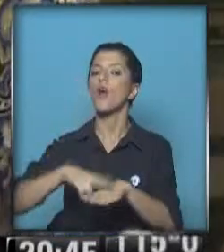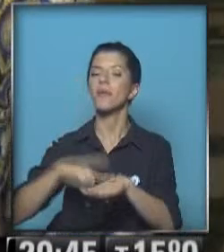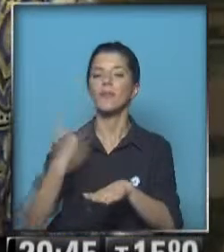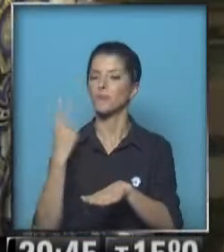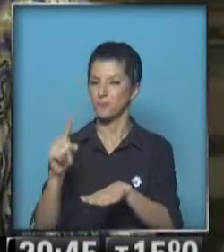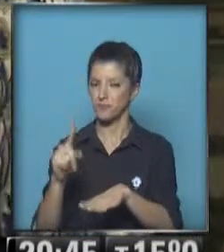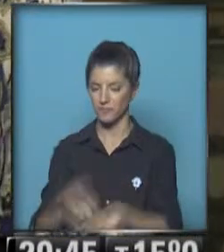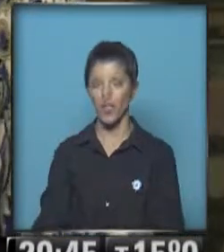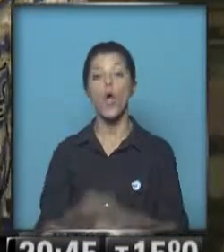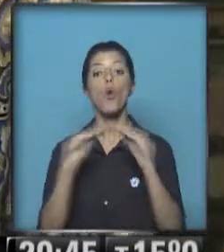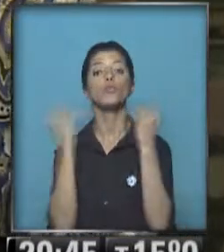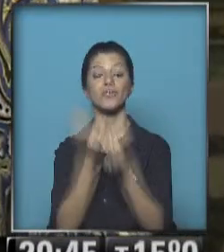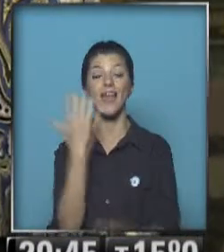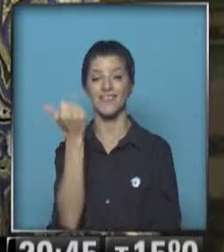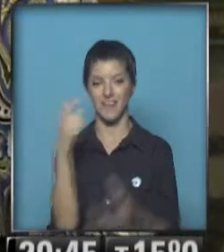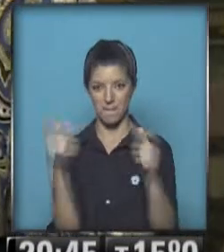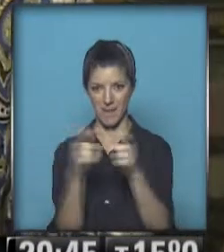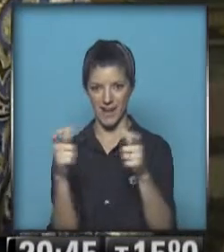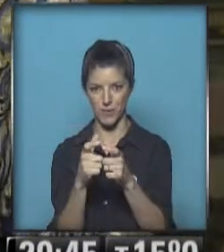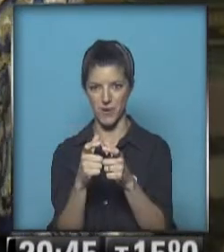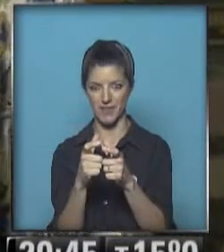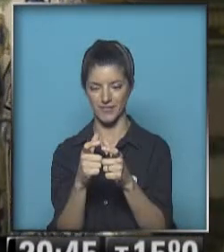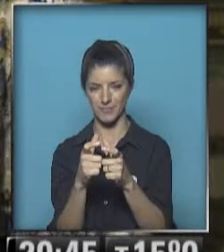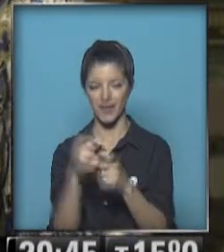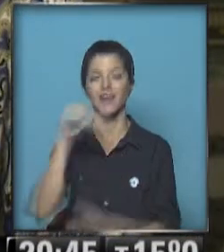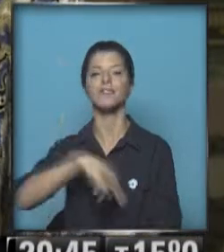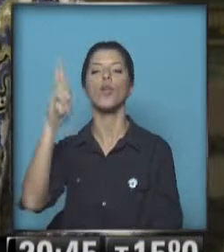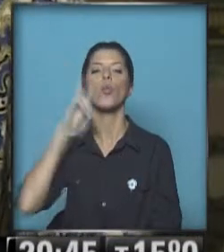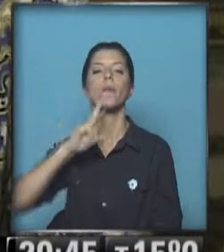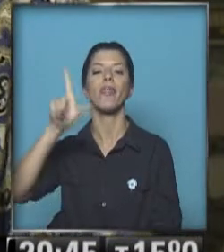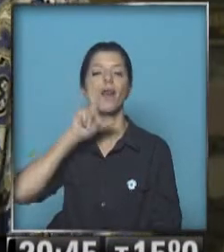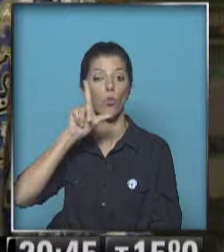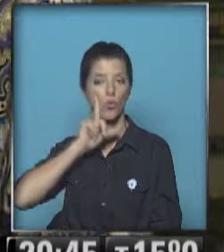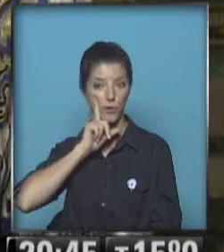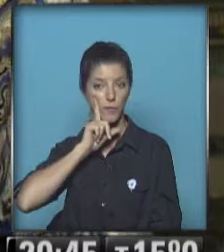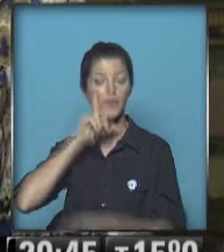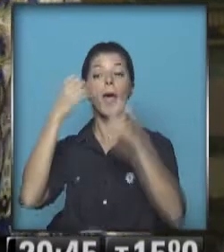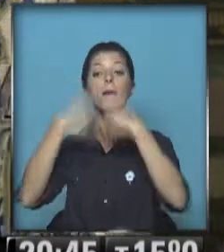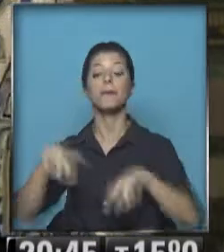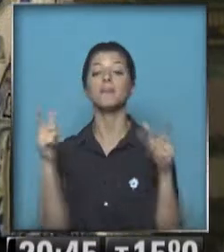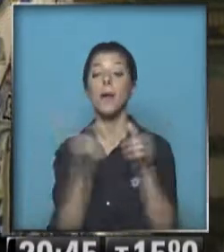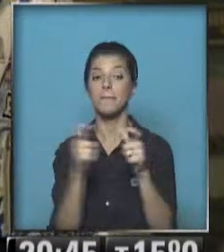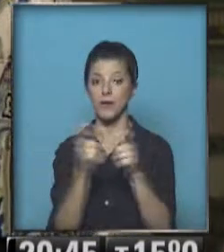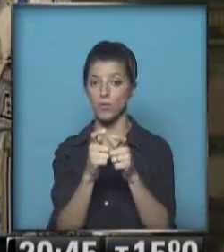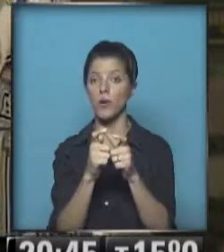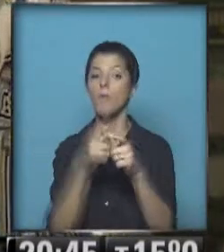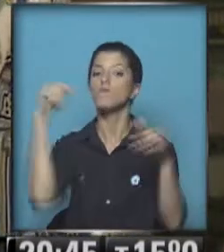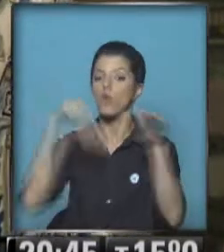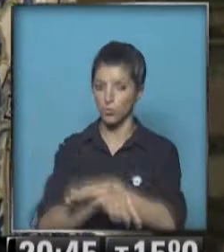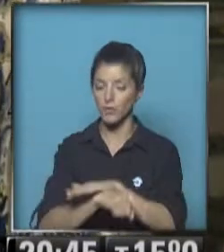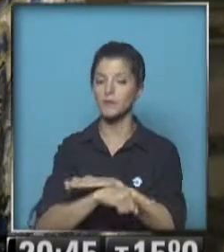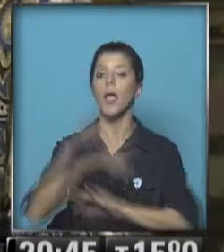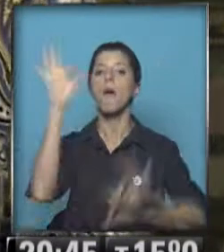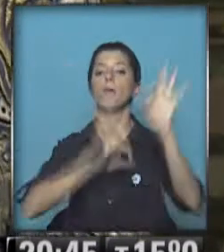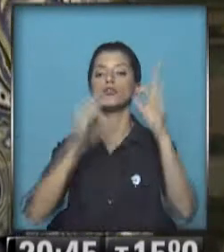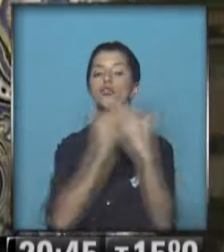6 películas llegan en este día patrio en este 9 de julio 6 estrenos y arrancamos con una película que es profunda proyecto mariposa de